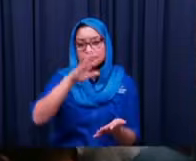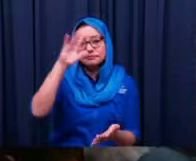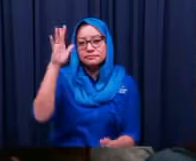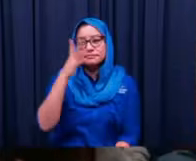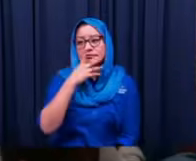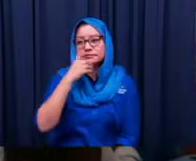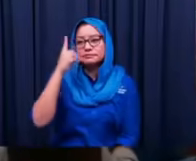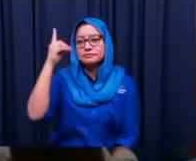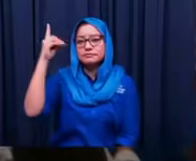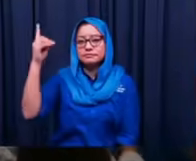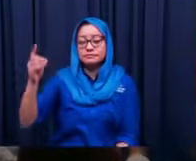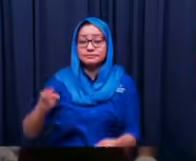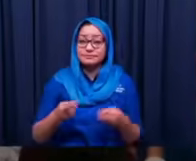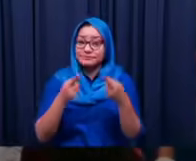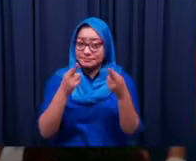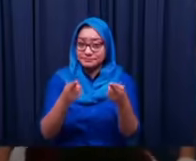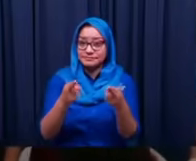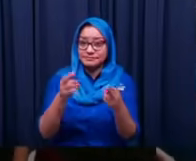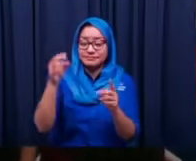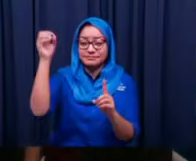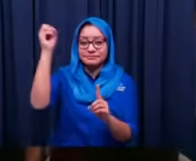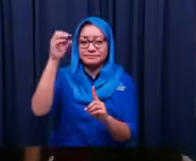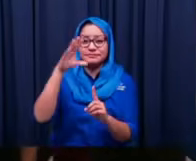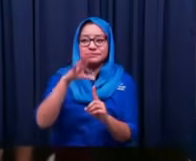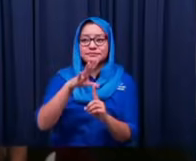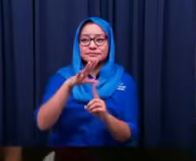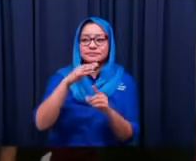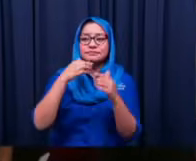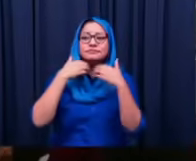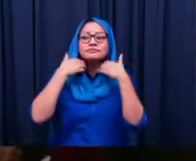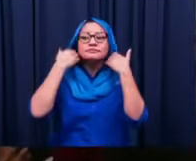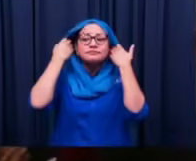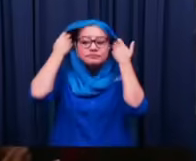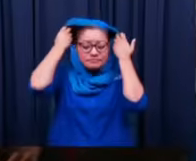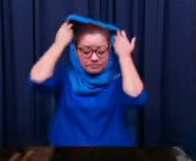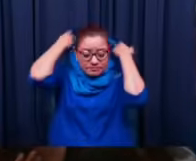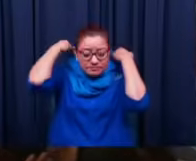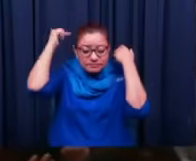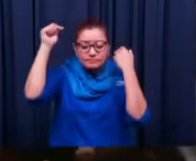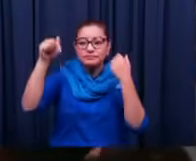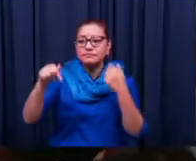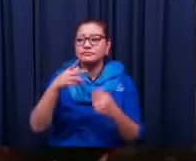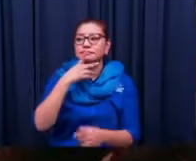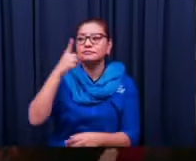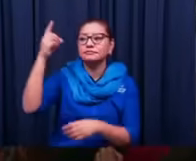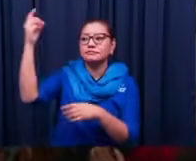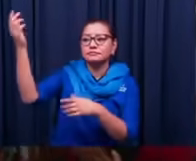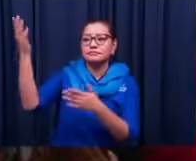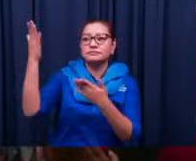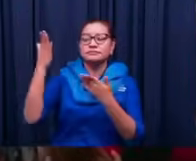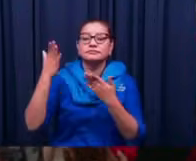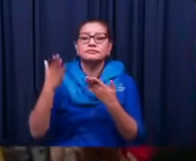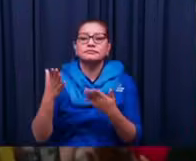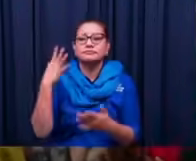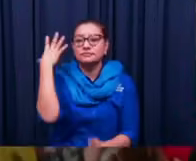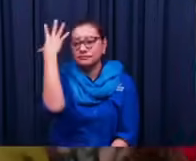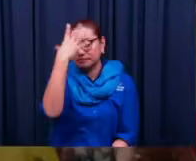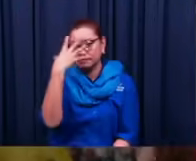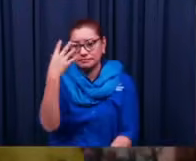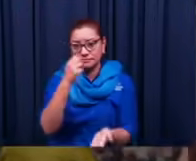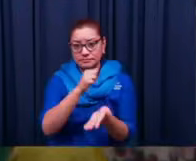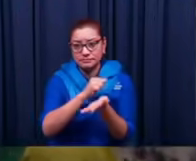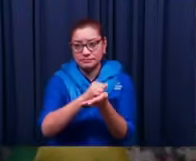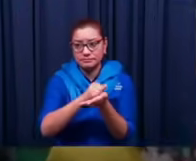Hermano, reciba la bendición que viene hoy de parte de Dios por su Espíritu